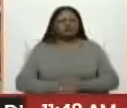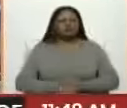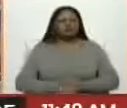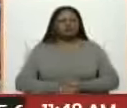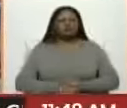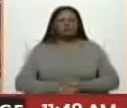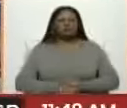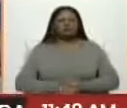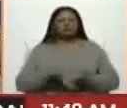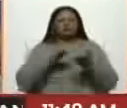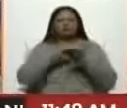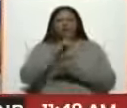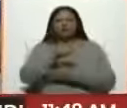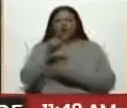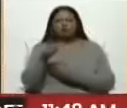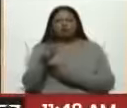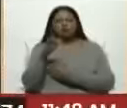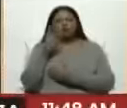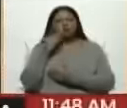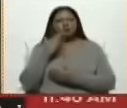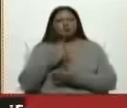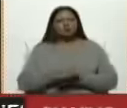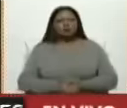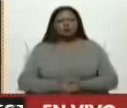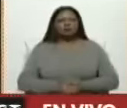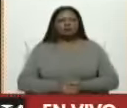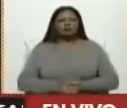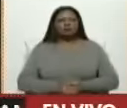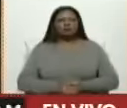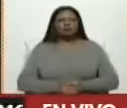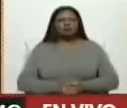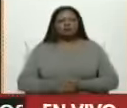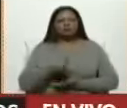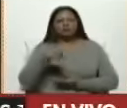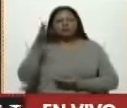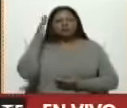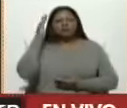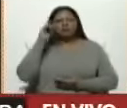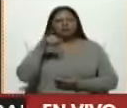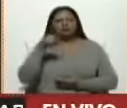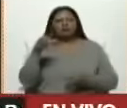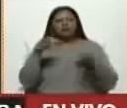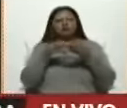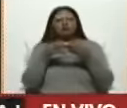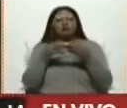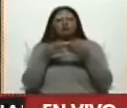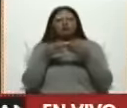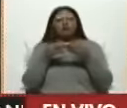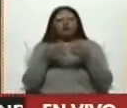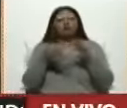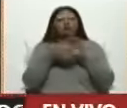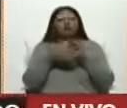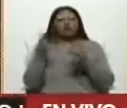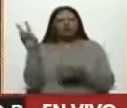amplitud de colocar ahí personas que sean o no del Partido Socialista Unido de Venezuela.